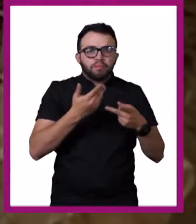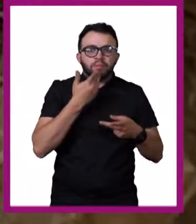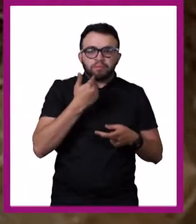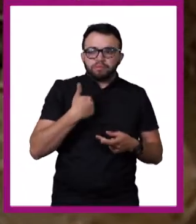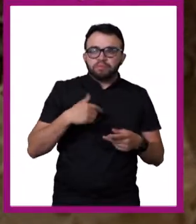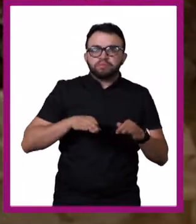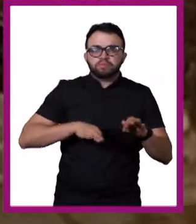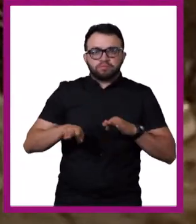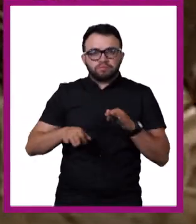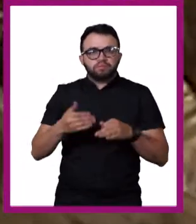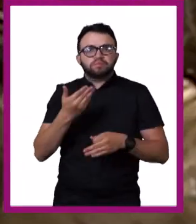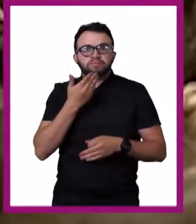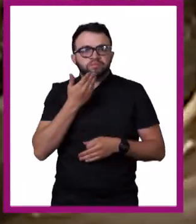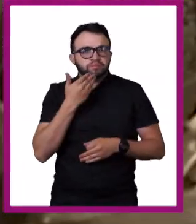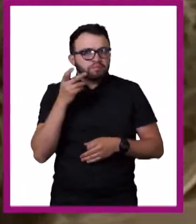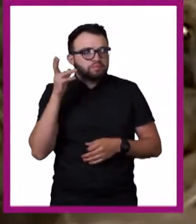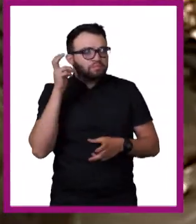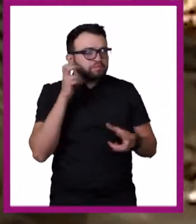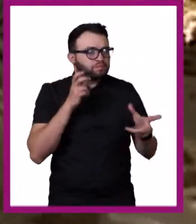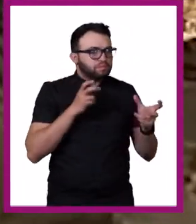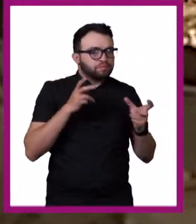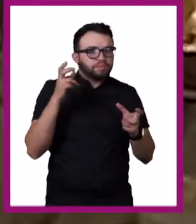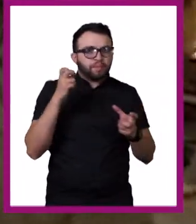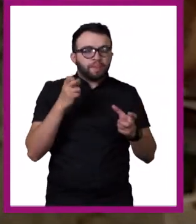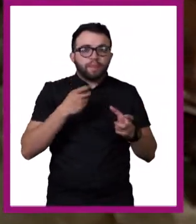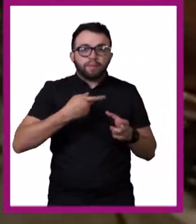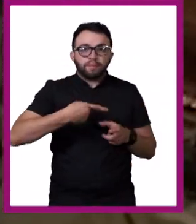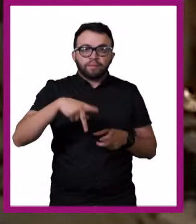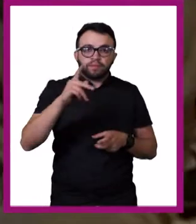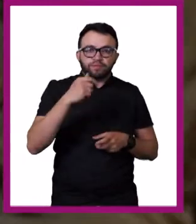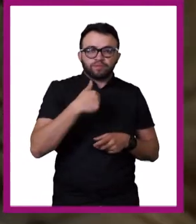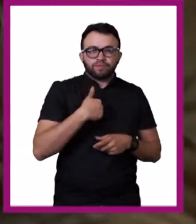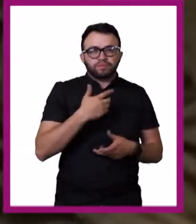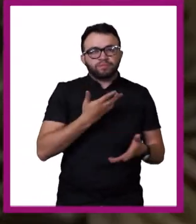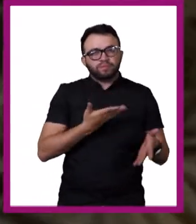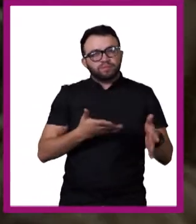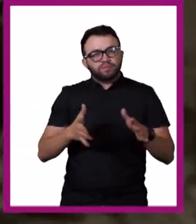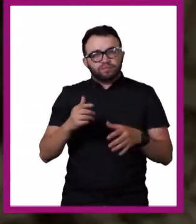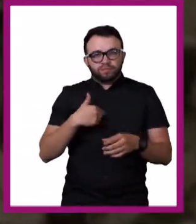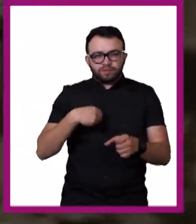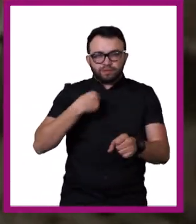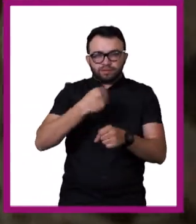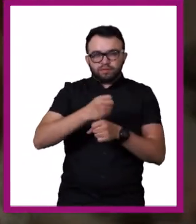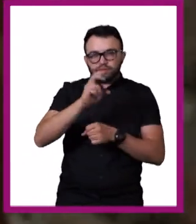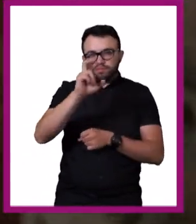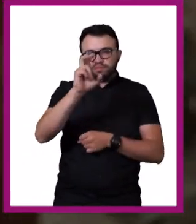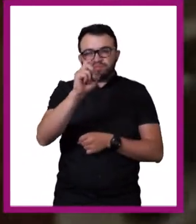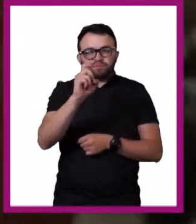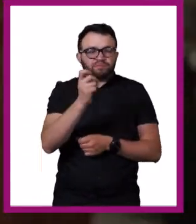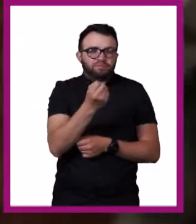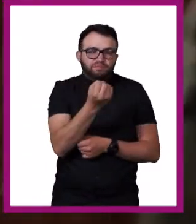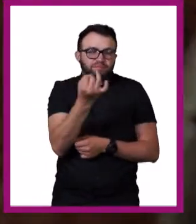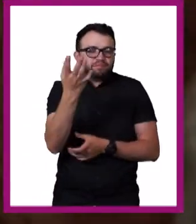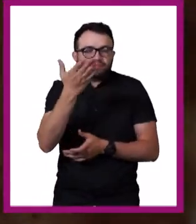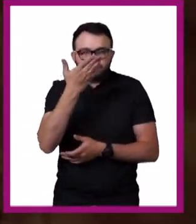del trabajo. Sin embargo, yo tenía aproximadamente 30 y tantos años